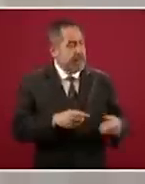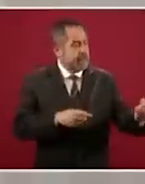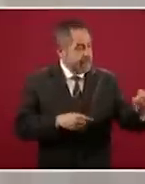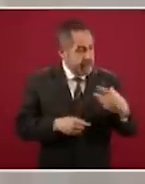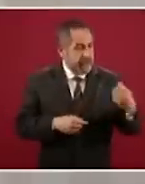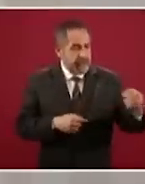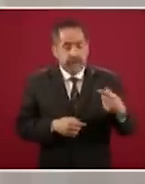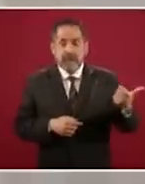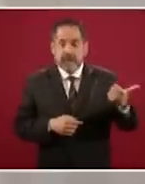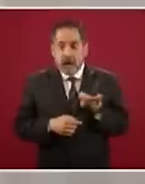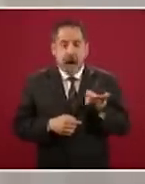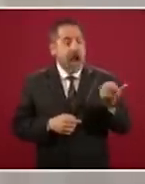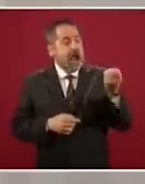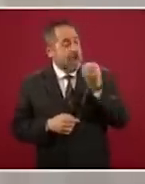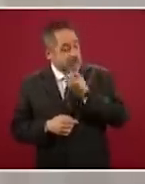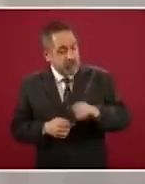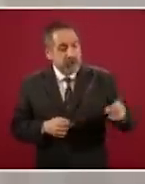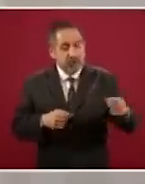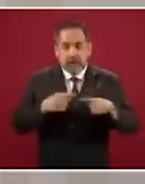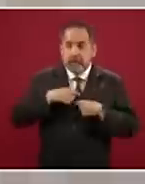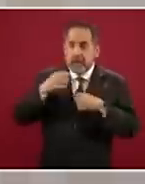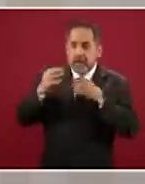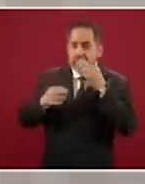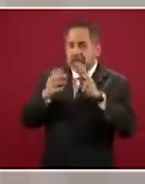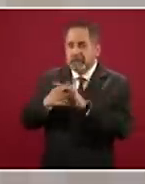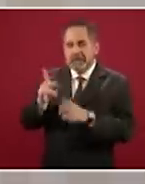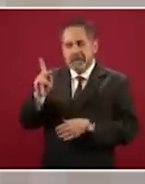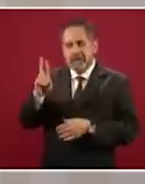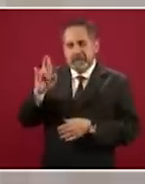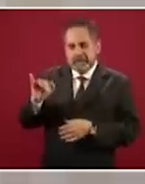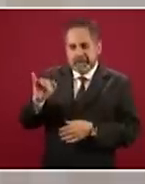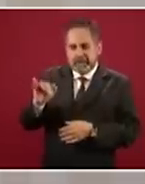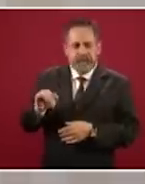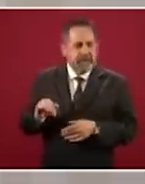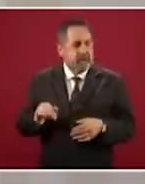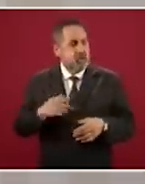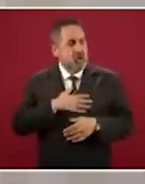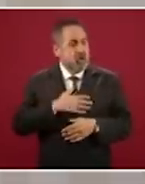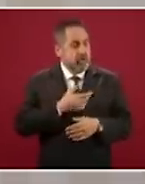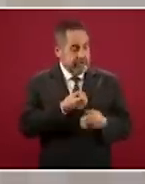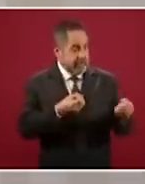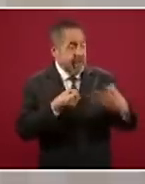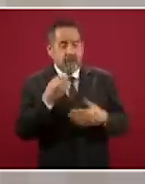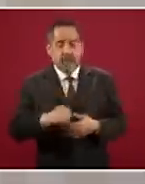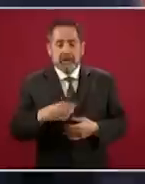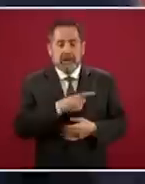campaña de un partido, bueno, del PRI, porque ya dije del PAN.